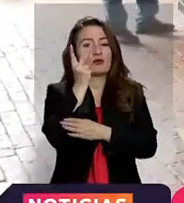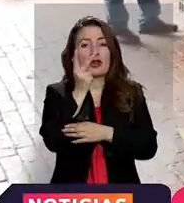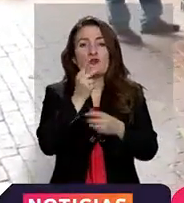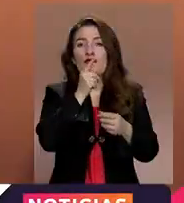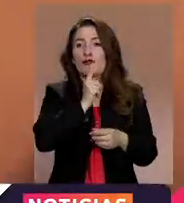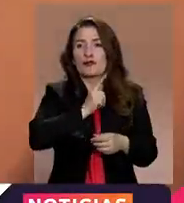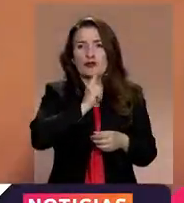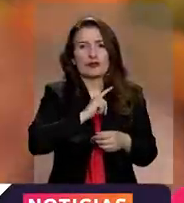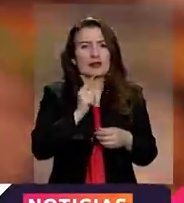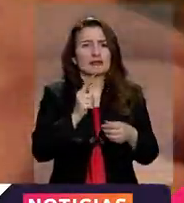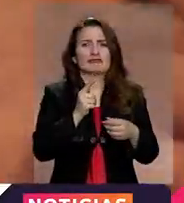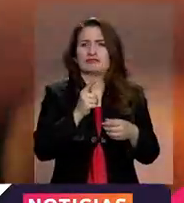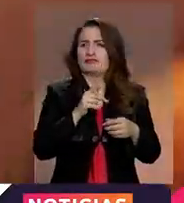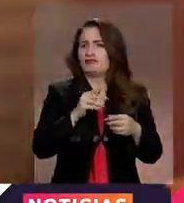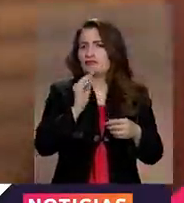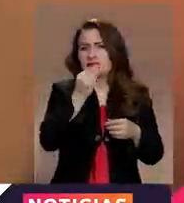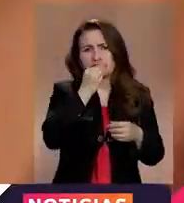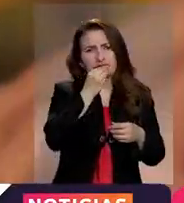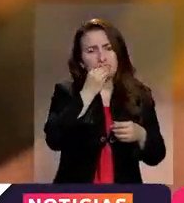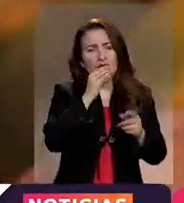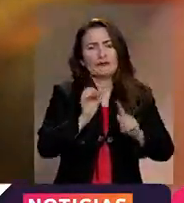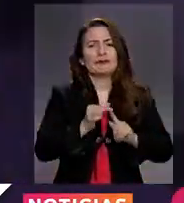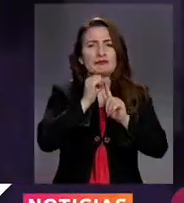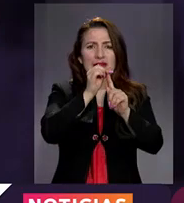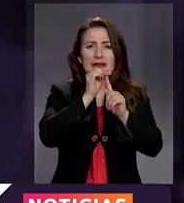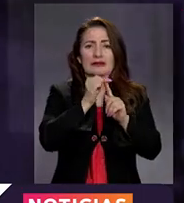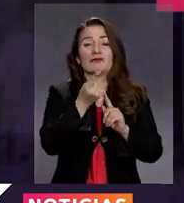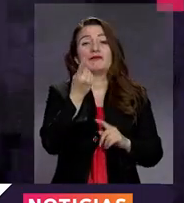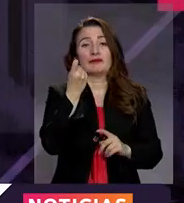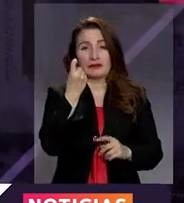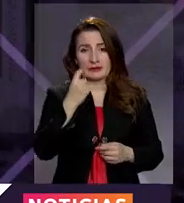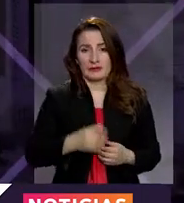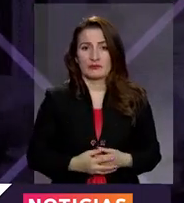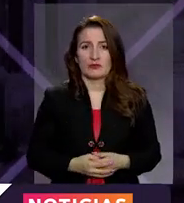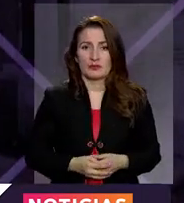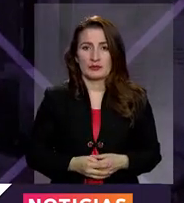las frutas alimentos fundamentales de la canasta familiar